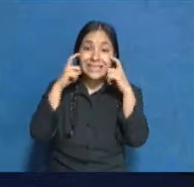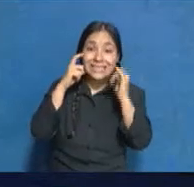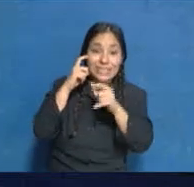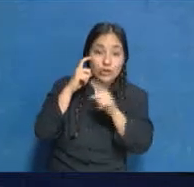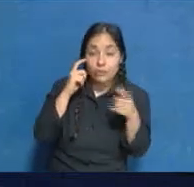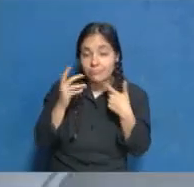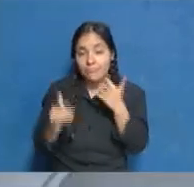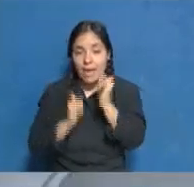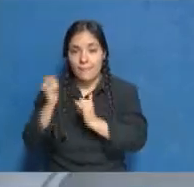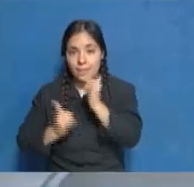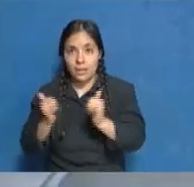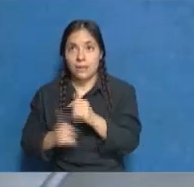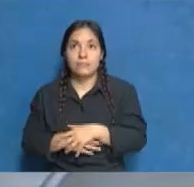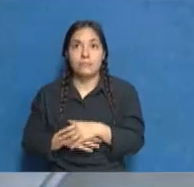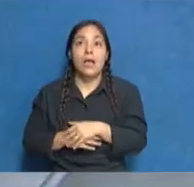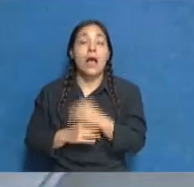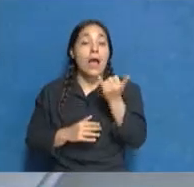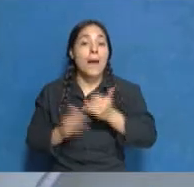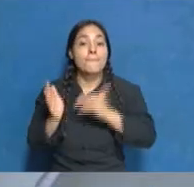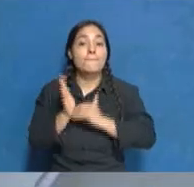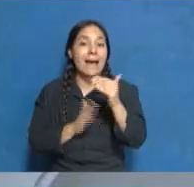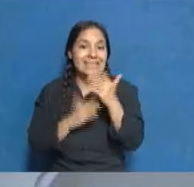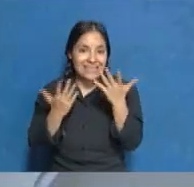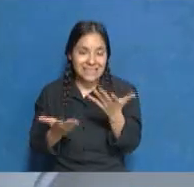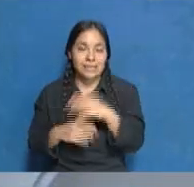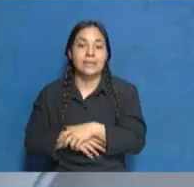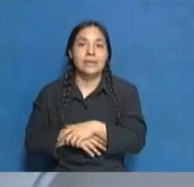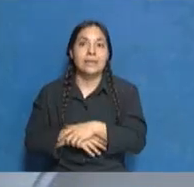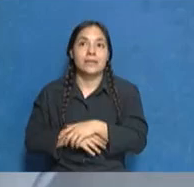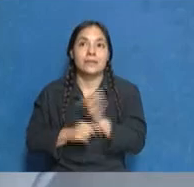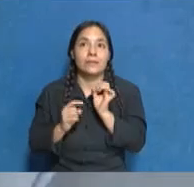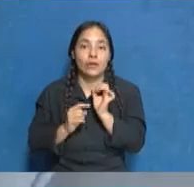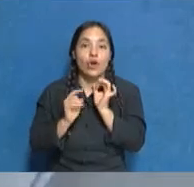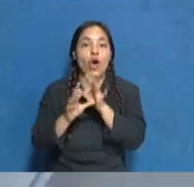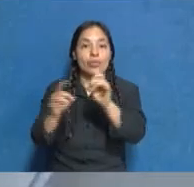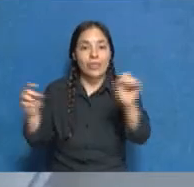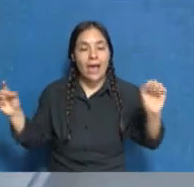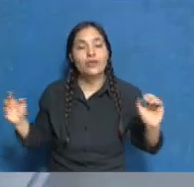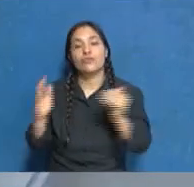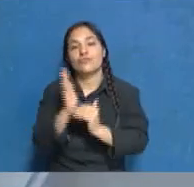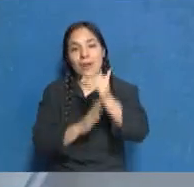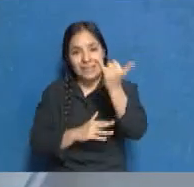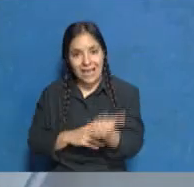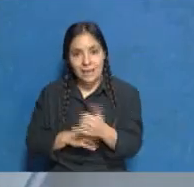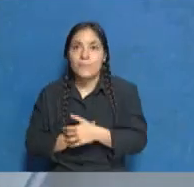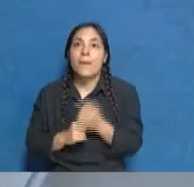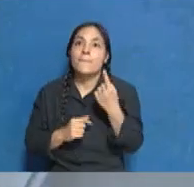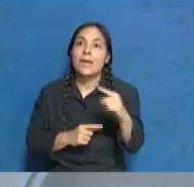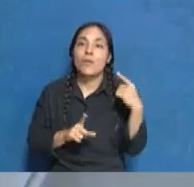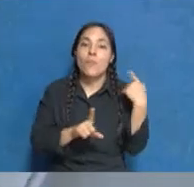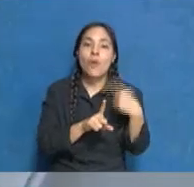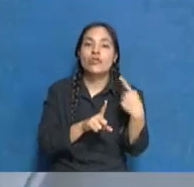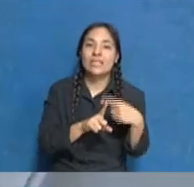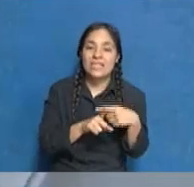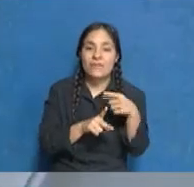barbijo. A ver. Hemos aumentado la cantidad de determinaciones, pero la positividad, que en